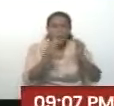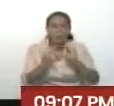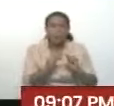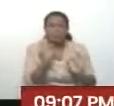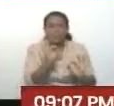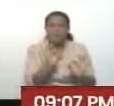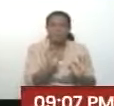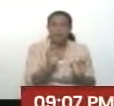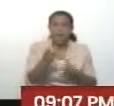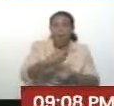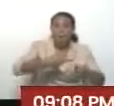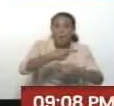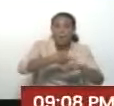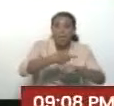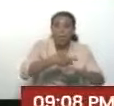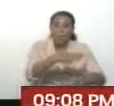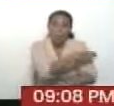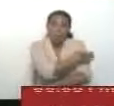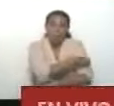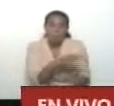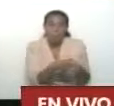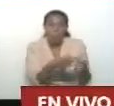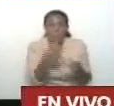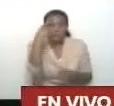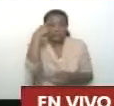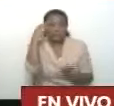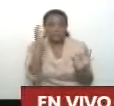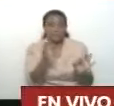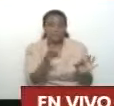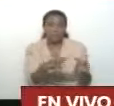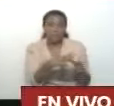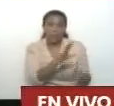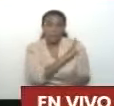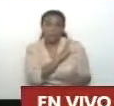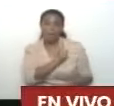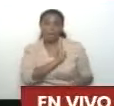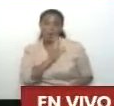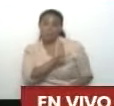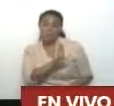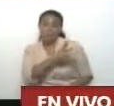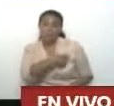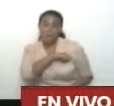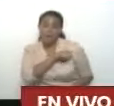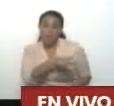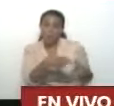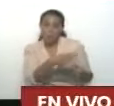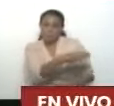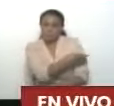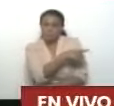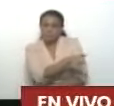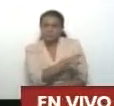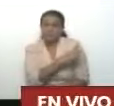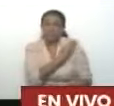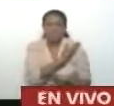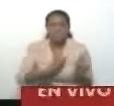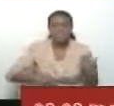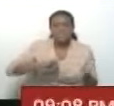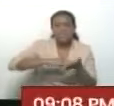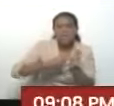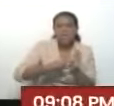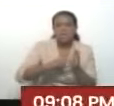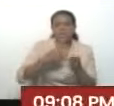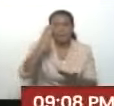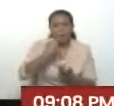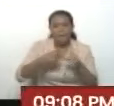demasiado gobernada por la derecha. Por la extrema derecha, entonces sabotean cualquier cosa que signifique Bolívar, cultura